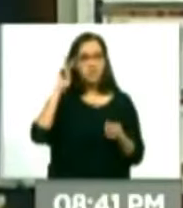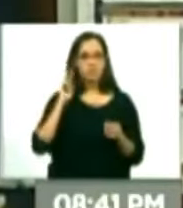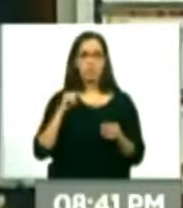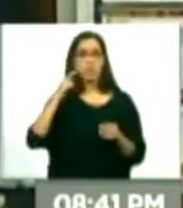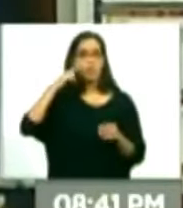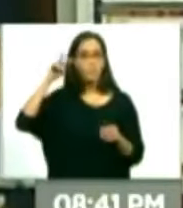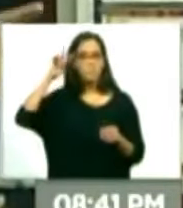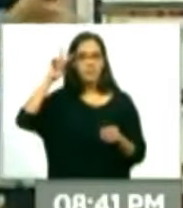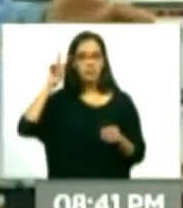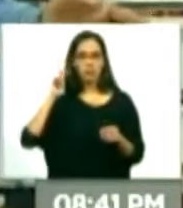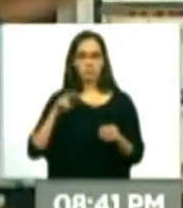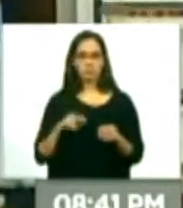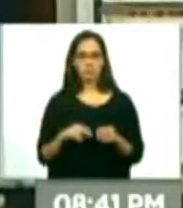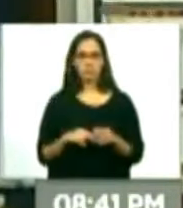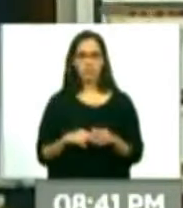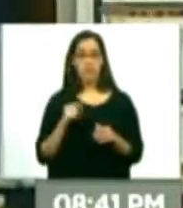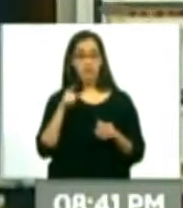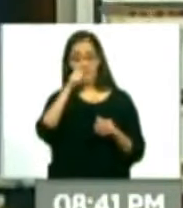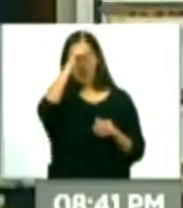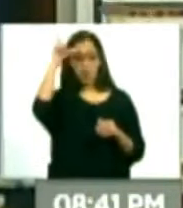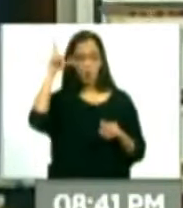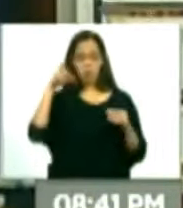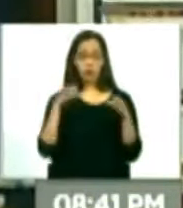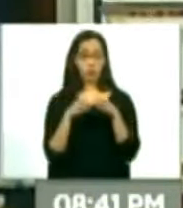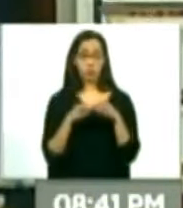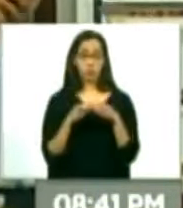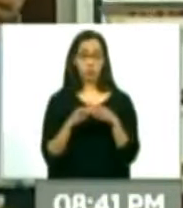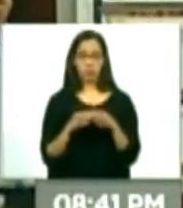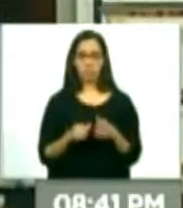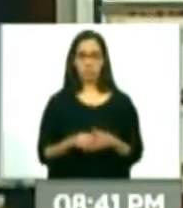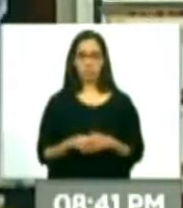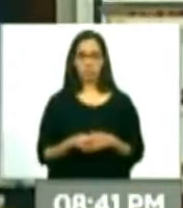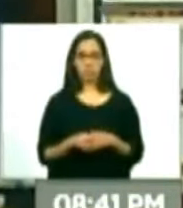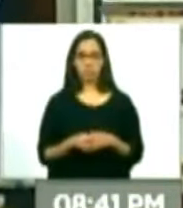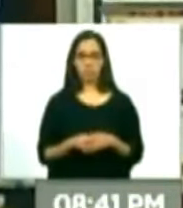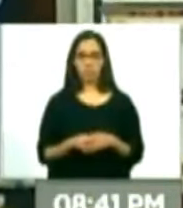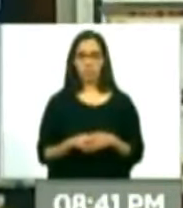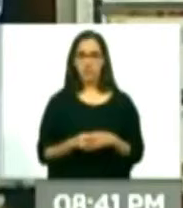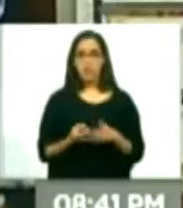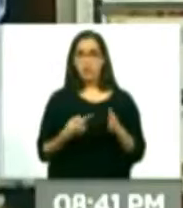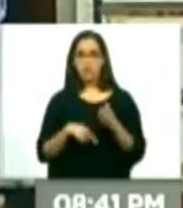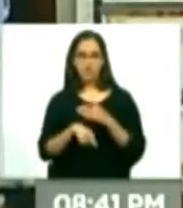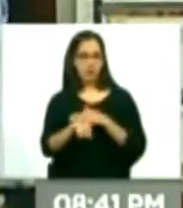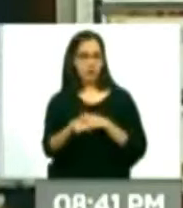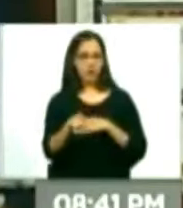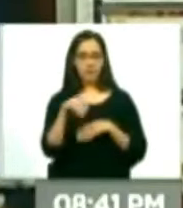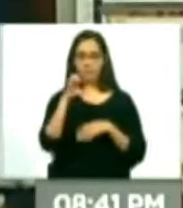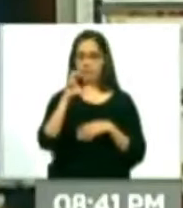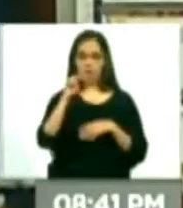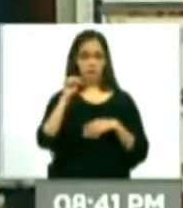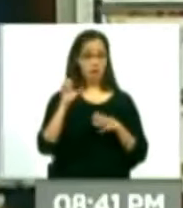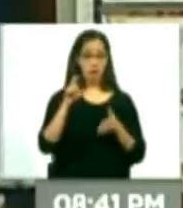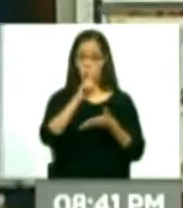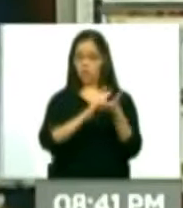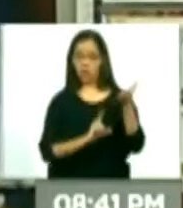Unos pillos. Ahí estaba Leopoldo López y su combo. Fueron los que entraron, recuerdan, al CNE con aquella